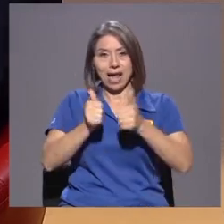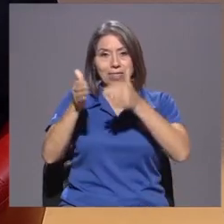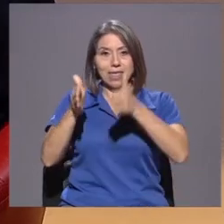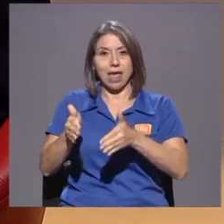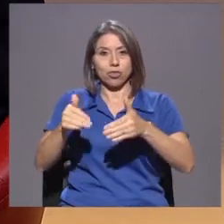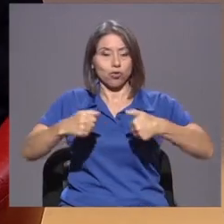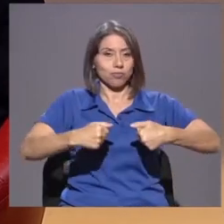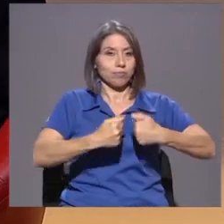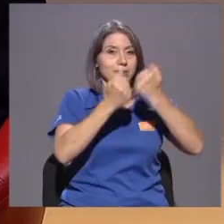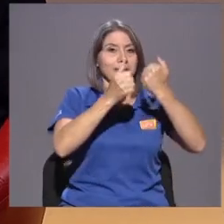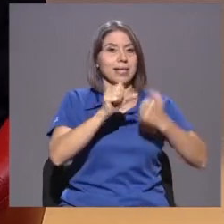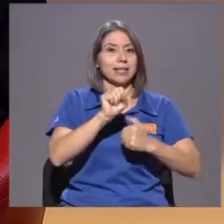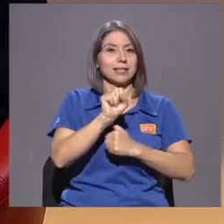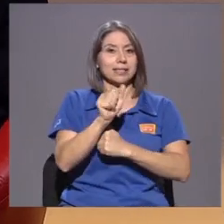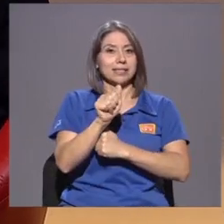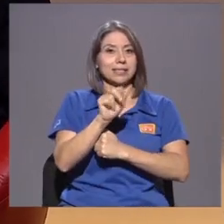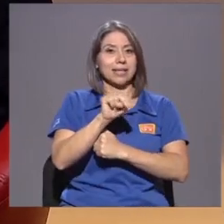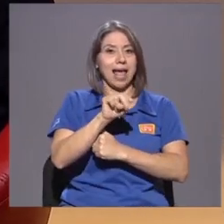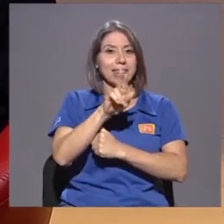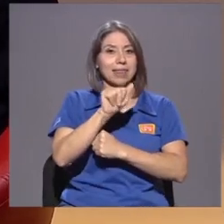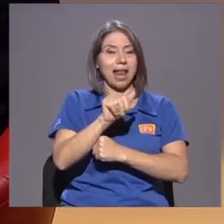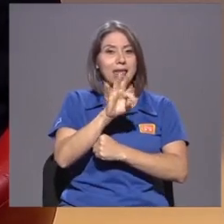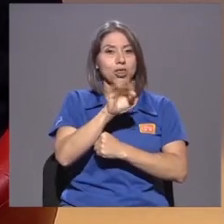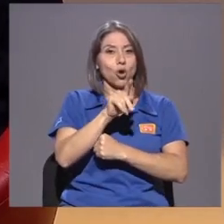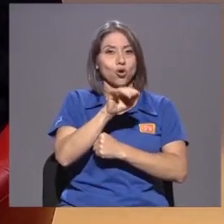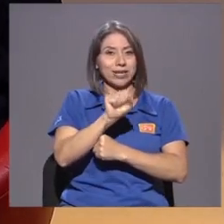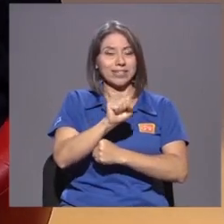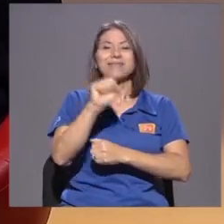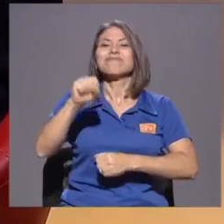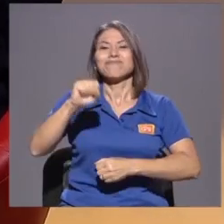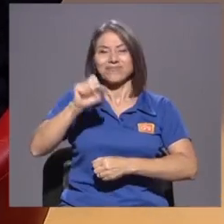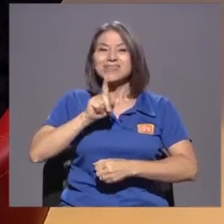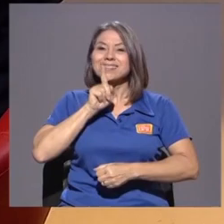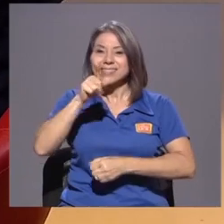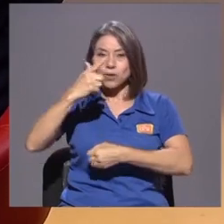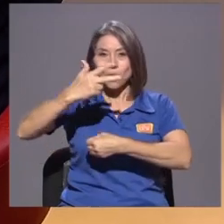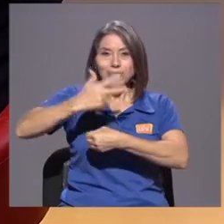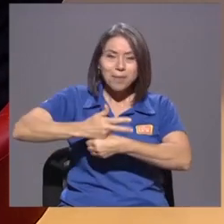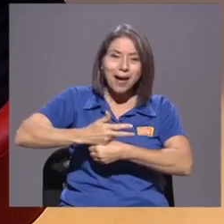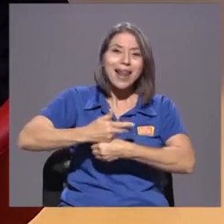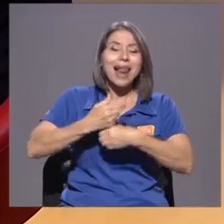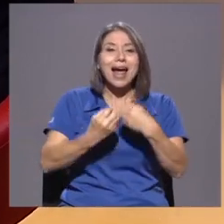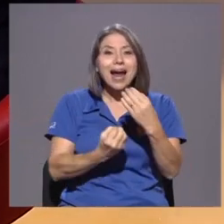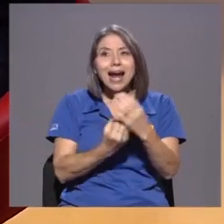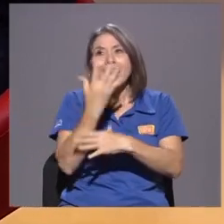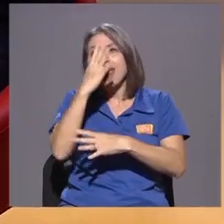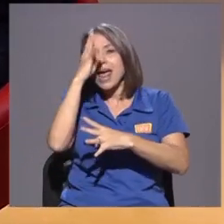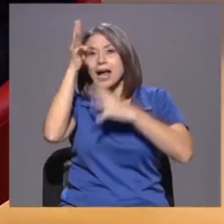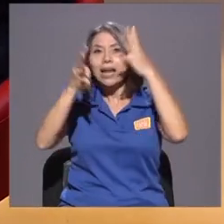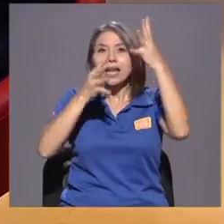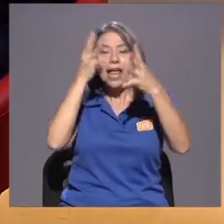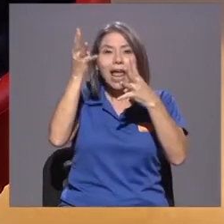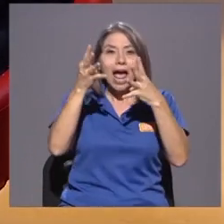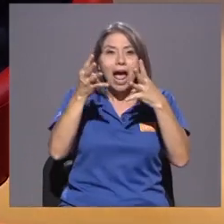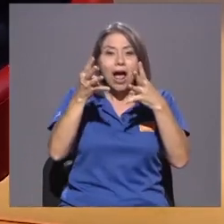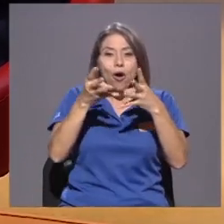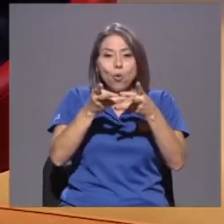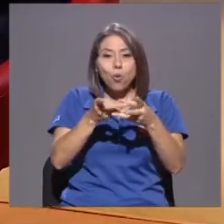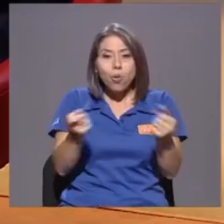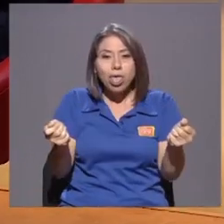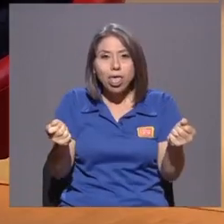efectivamente guatemala tiene una gran capacidad para crear recrear fundir a hacer desaparecer partidos